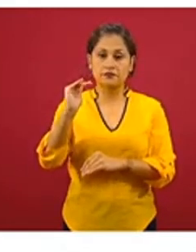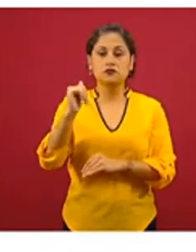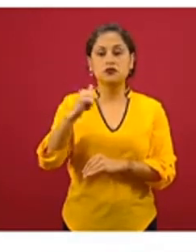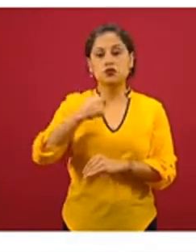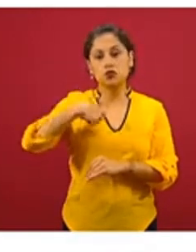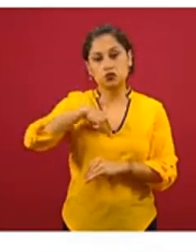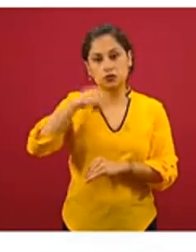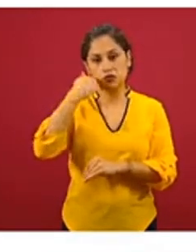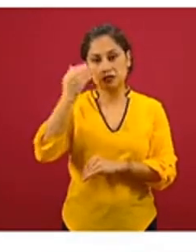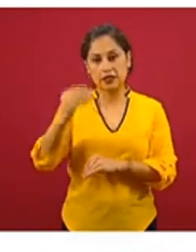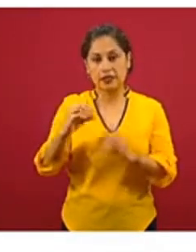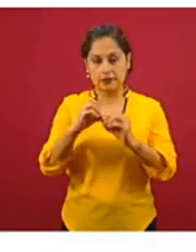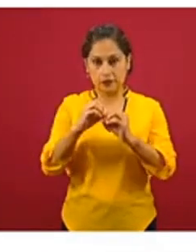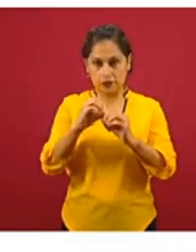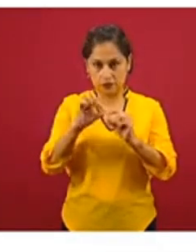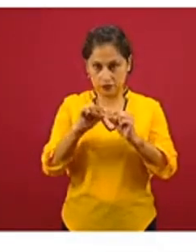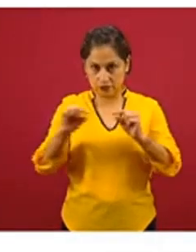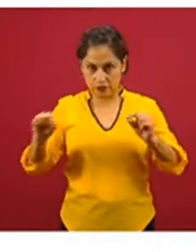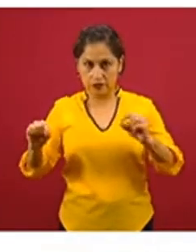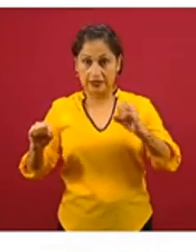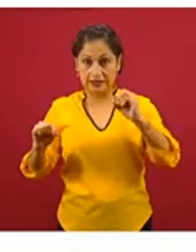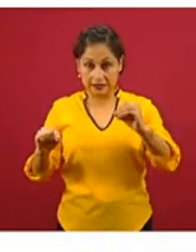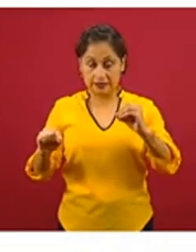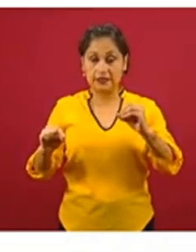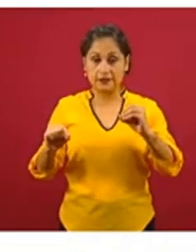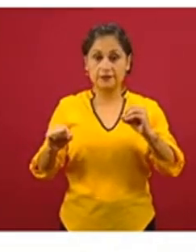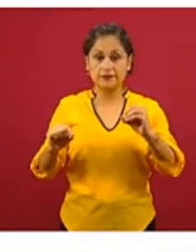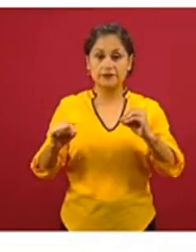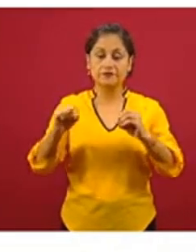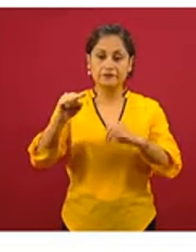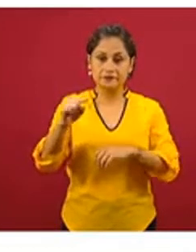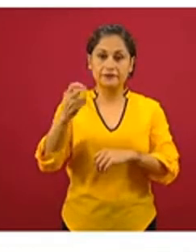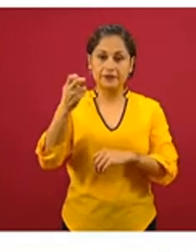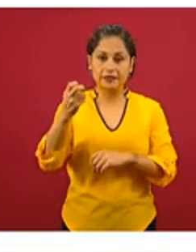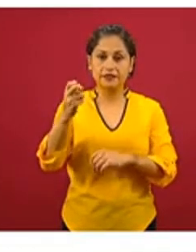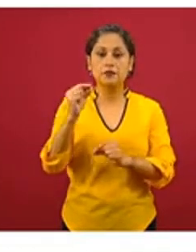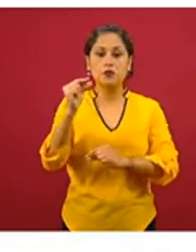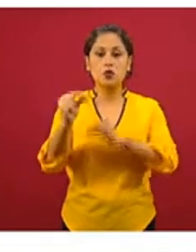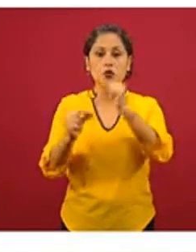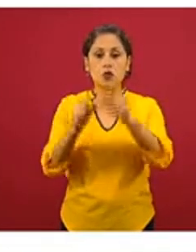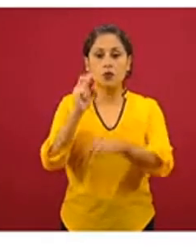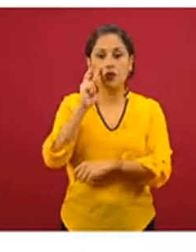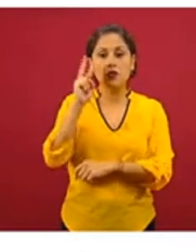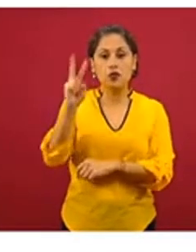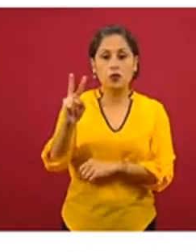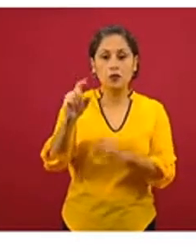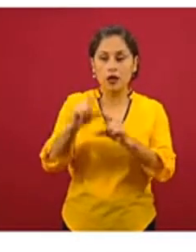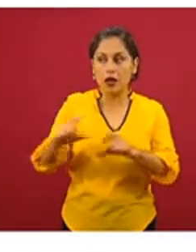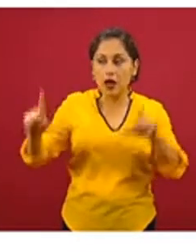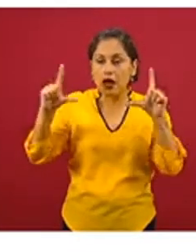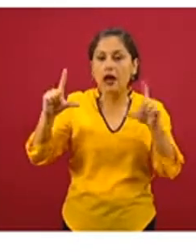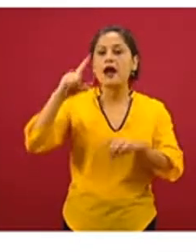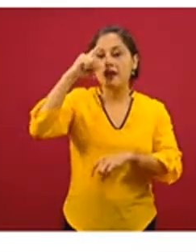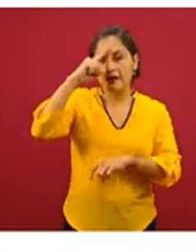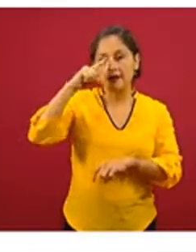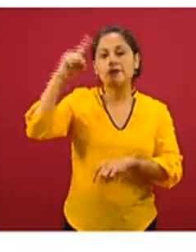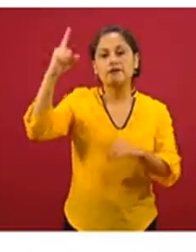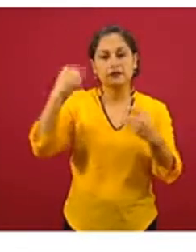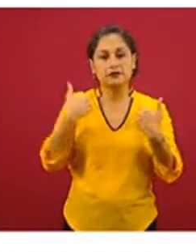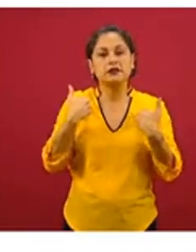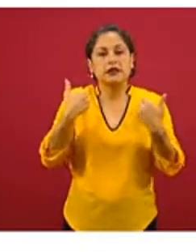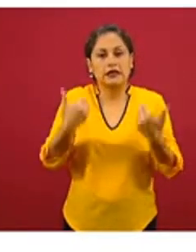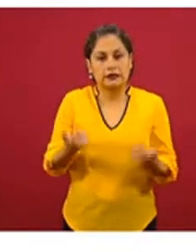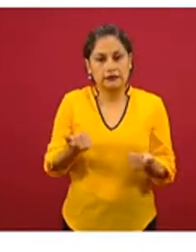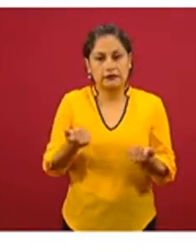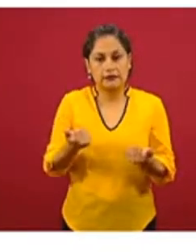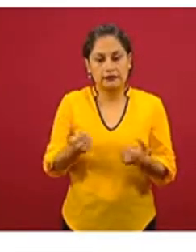un 100% de movilidad, como podemos ver entonces ya más fácilmente, como antes